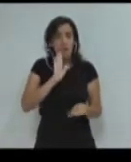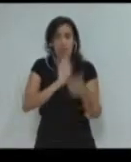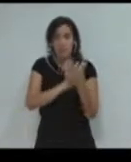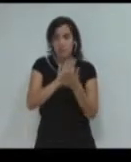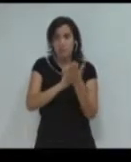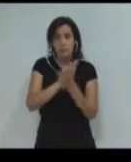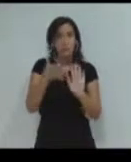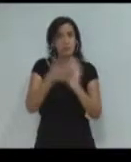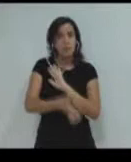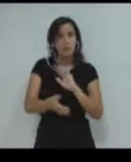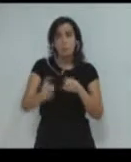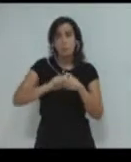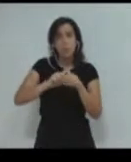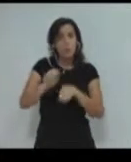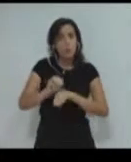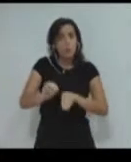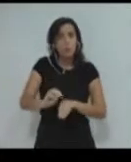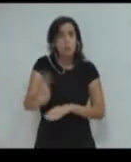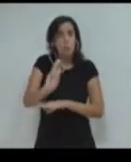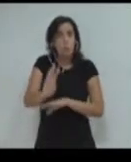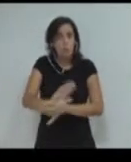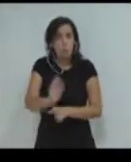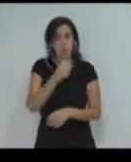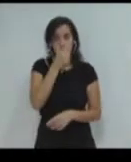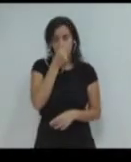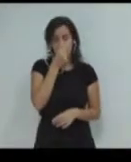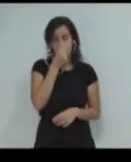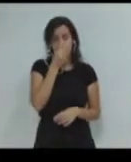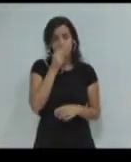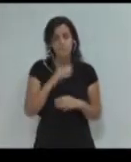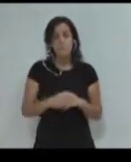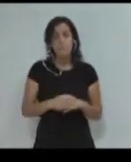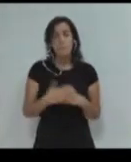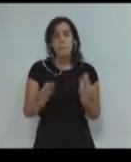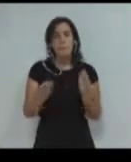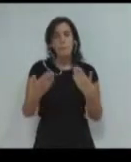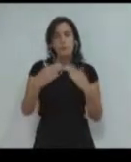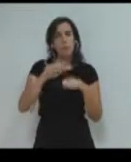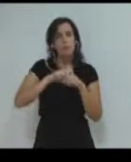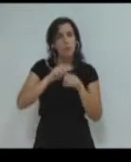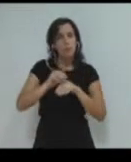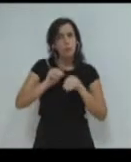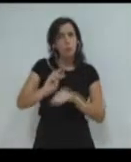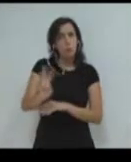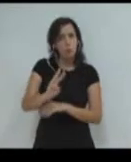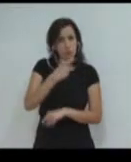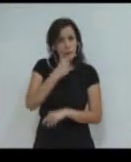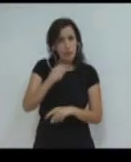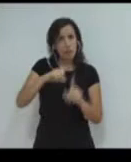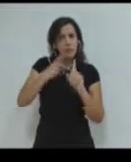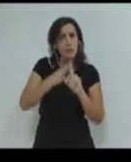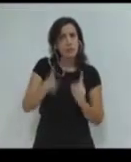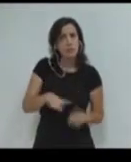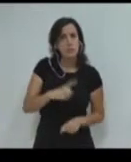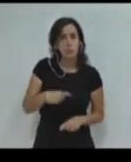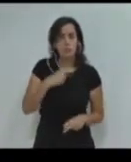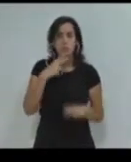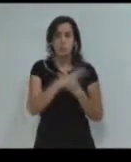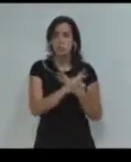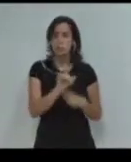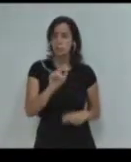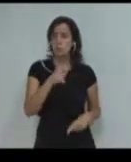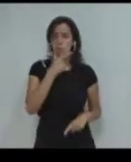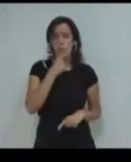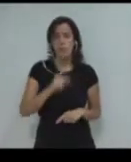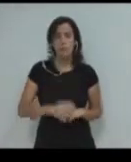las propias propiedades que nos dan el Word. ¿Y esas propiedades que te da el Word son fáciles de muy encontrar? Muy fáciles,